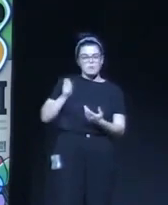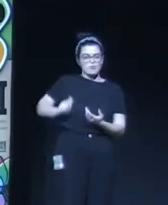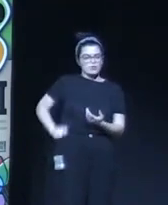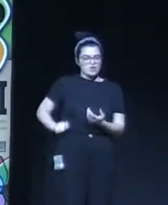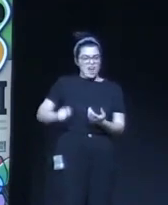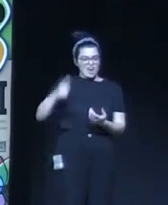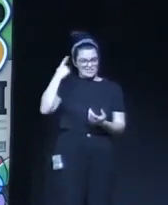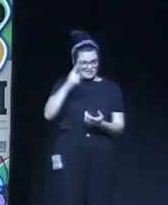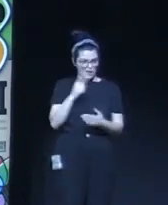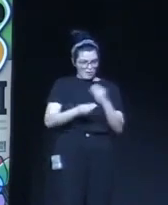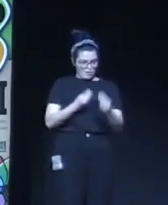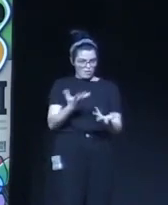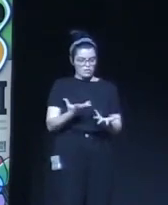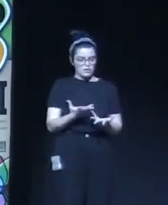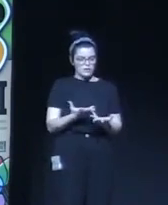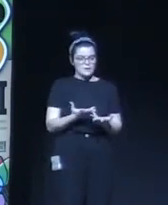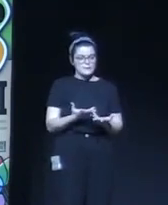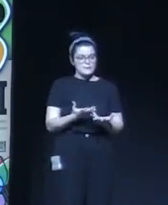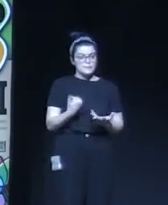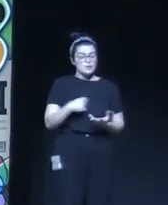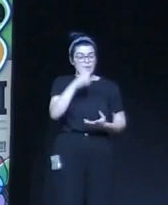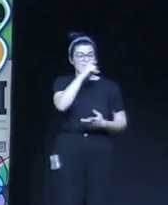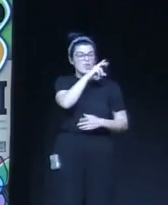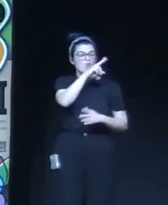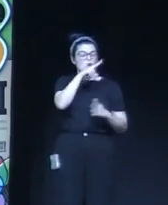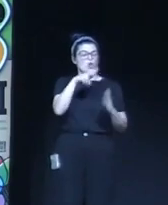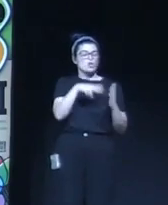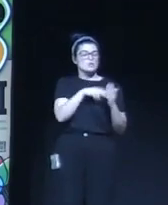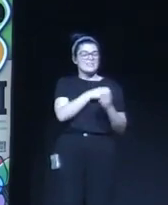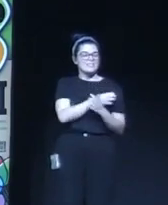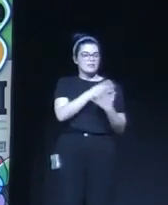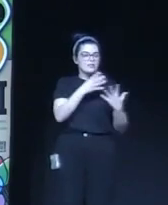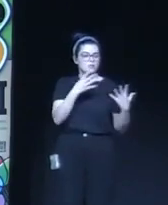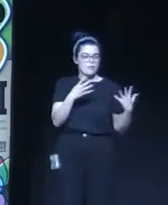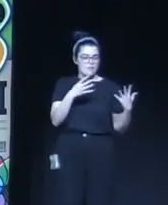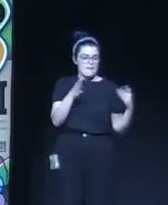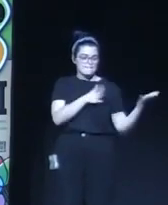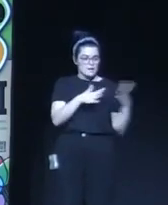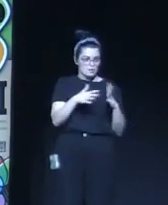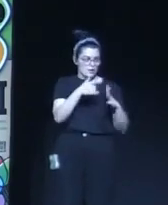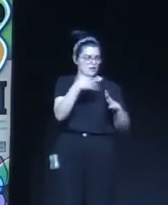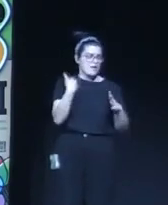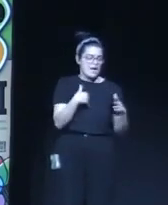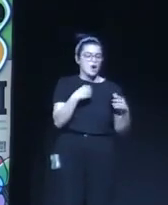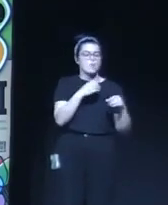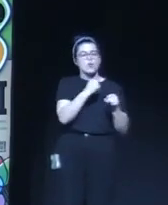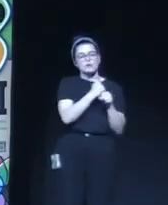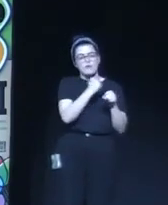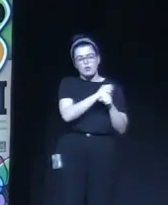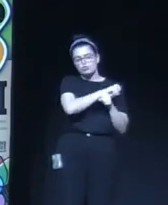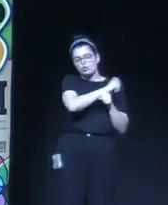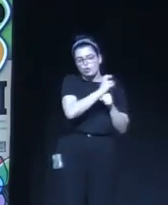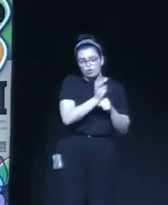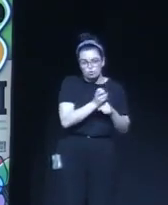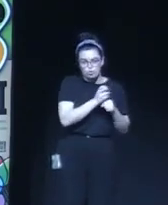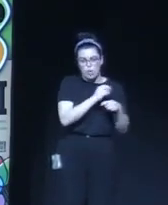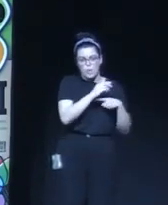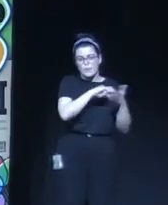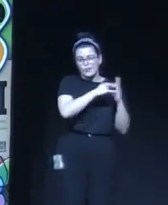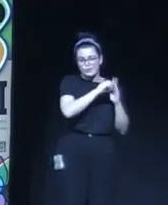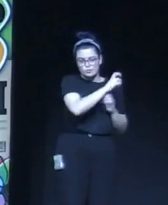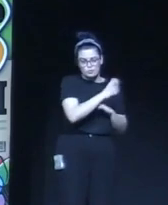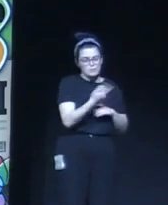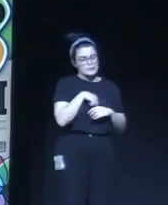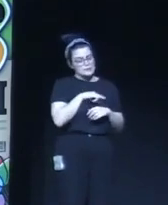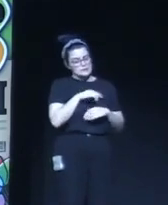hacía. Pero claro, eso fue en marzo del 2019, y ya estaba haciendo otras cosas. pasó el tiempo. Pero bueno, tenemos mucha